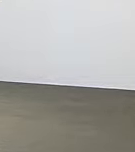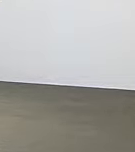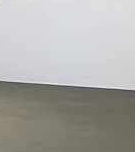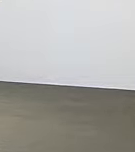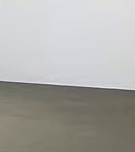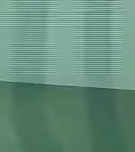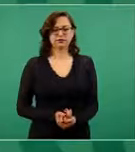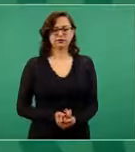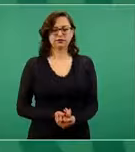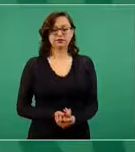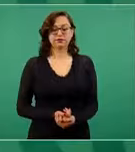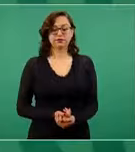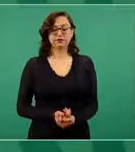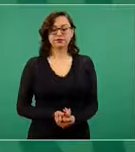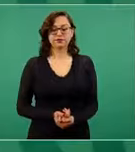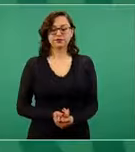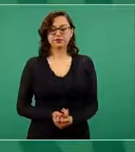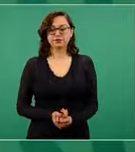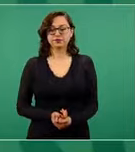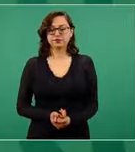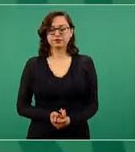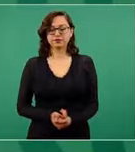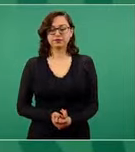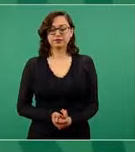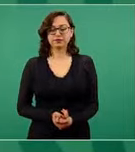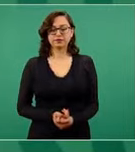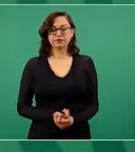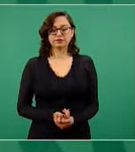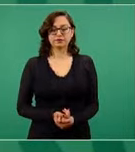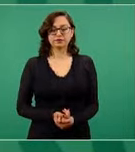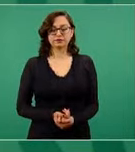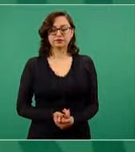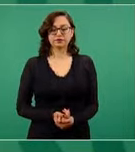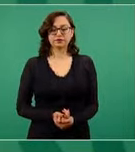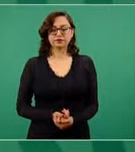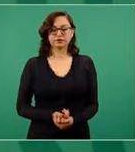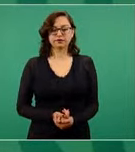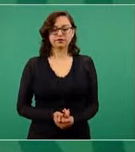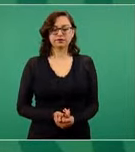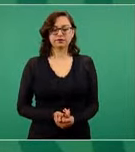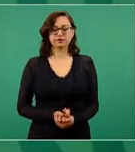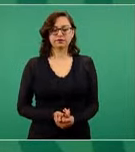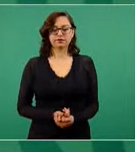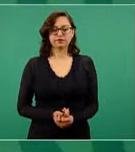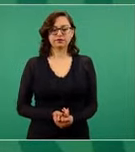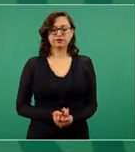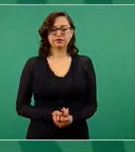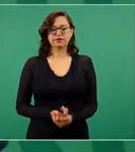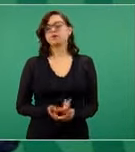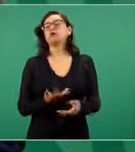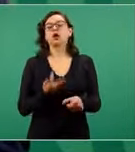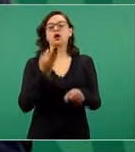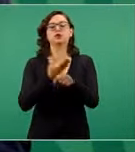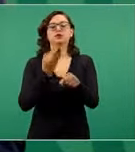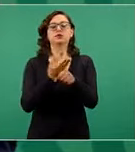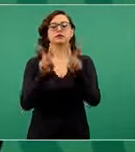sobre lo que se vio ayer de un